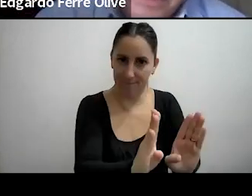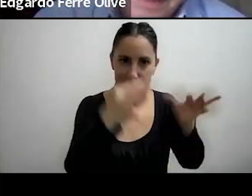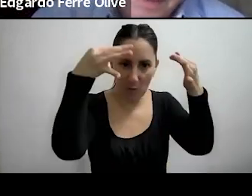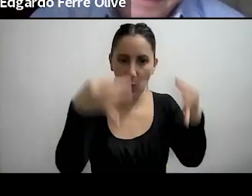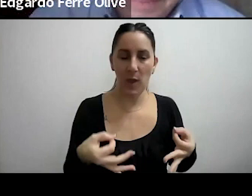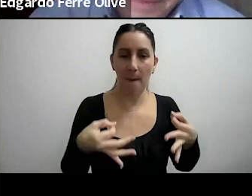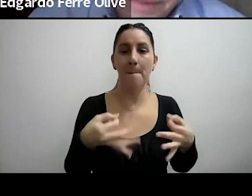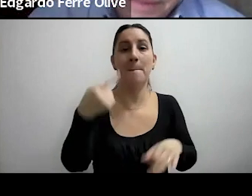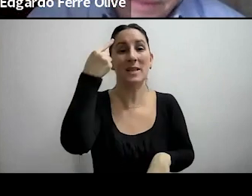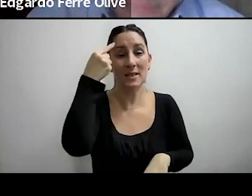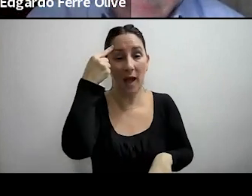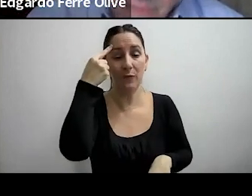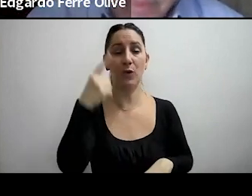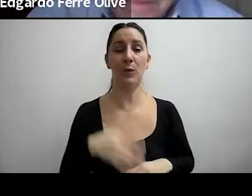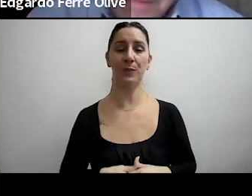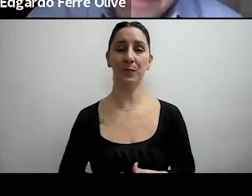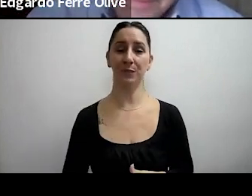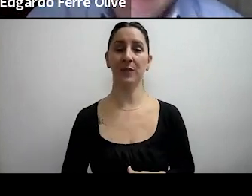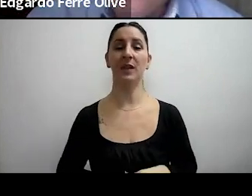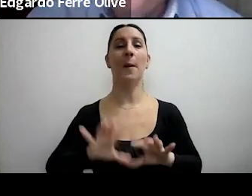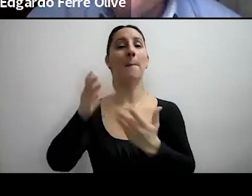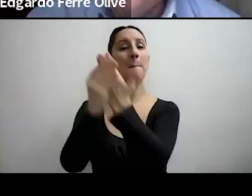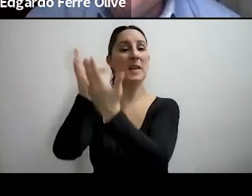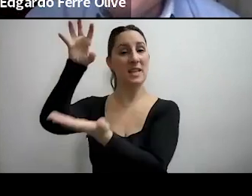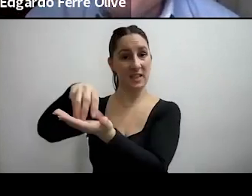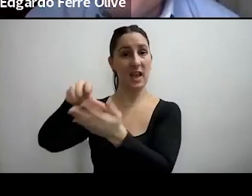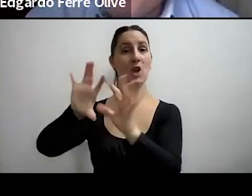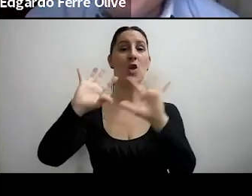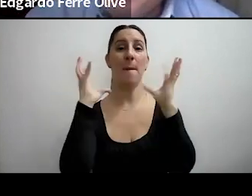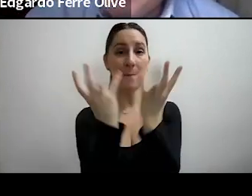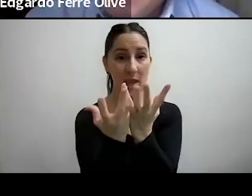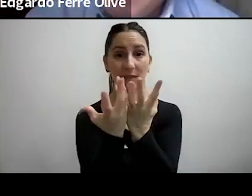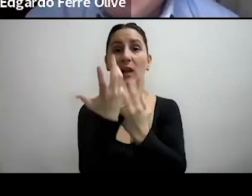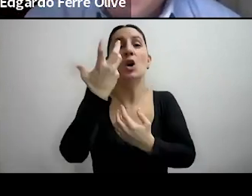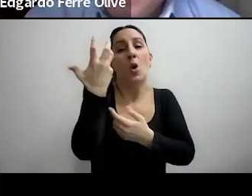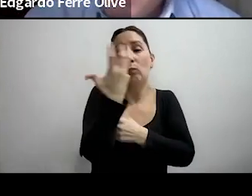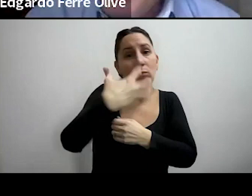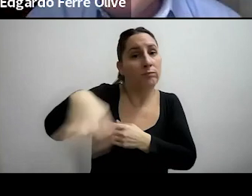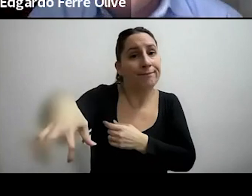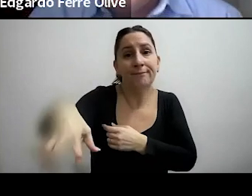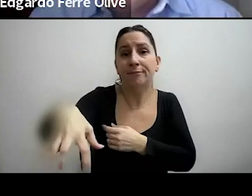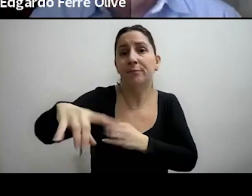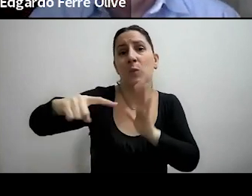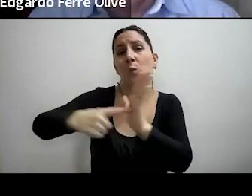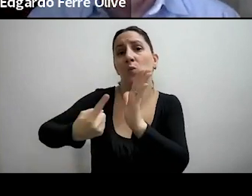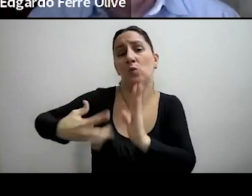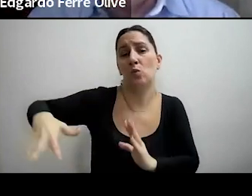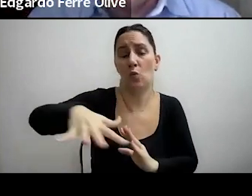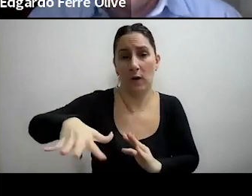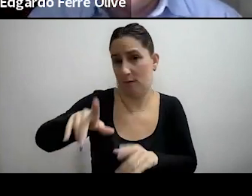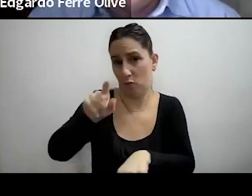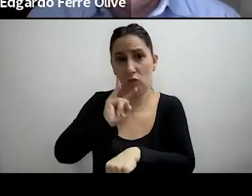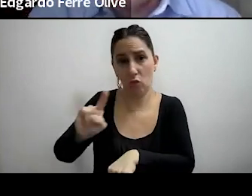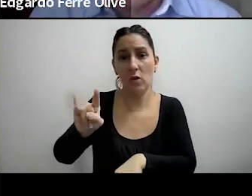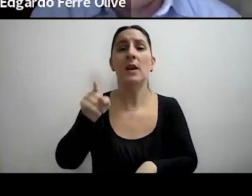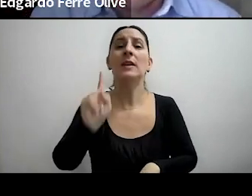de vista del Ministerio de Ambiente, de la jurisdicción ambiental que corresponda, y también ir viendo en esas situaciones